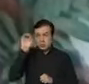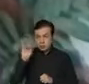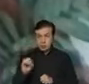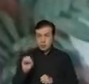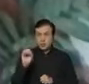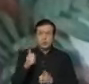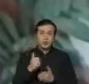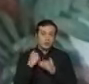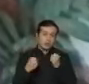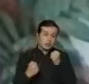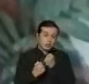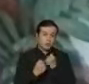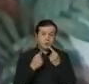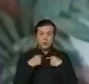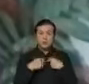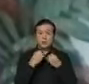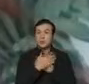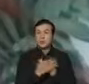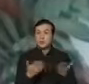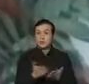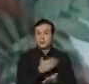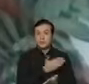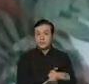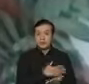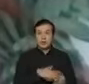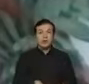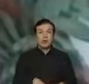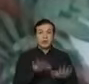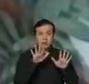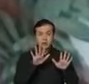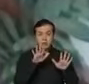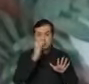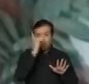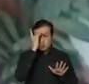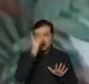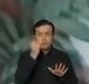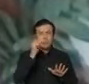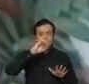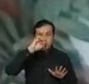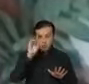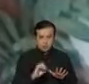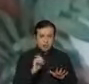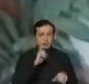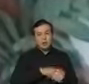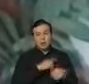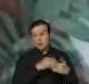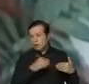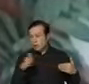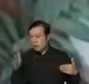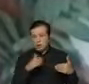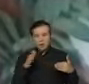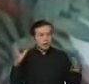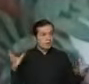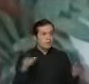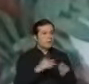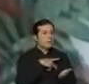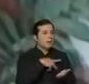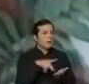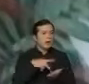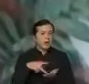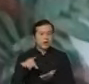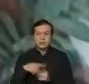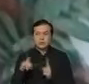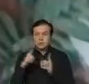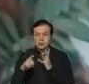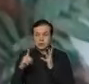otro beneficio, eso no lo había dicho. Antes teníamos 10 bonos distintos, con tasas distintas, con plazos distintos, con fórmulas de pagos distintos y